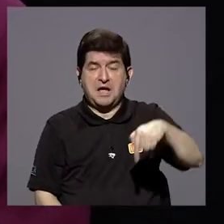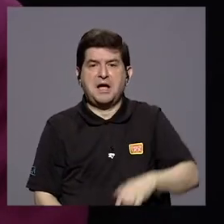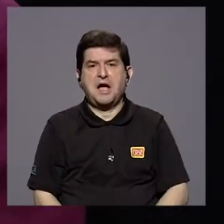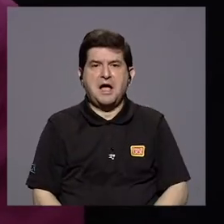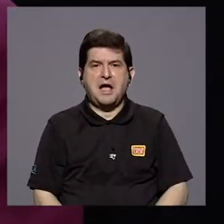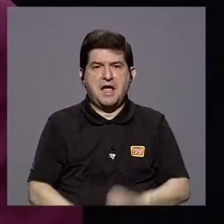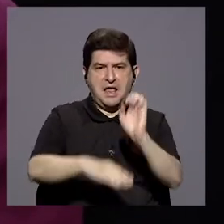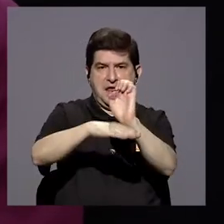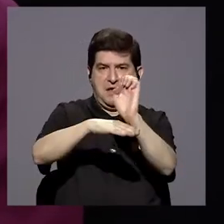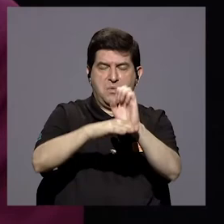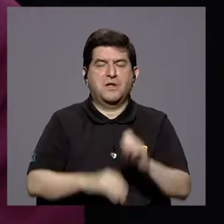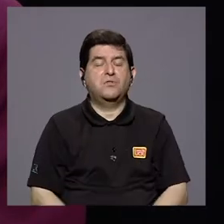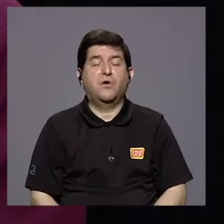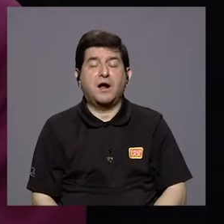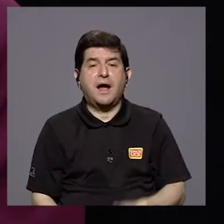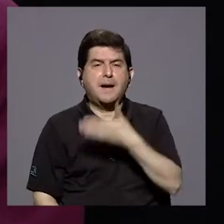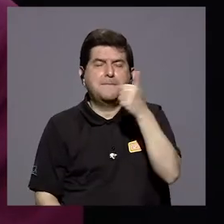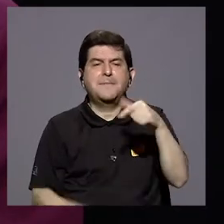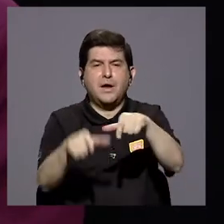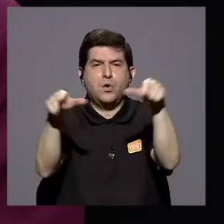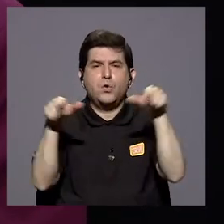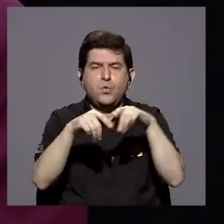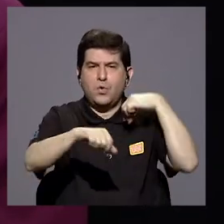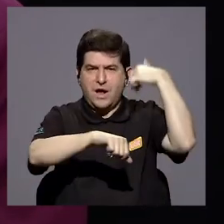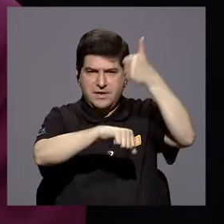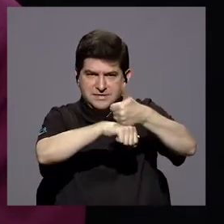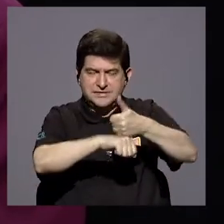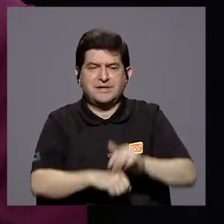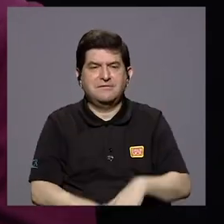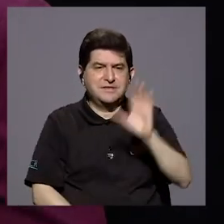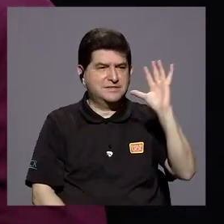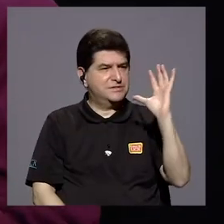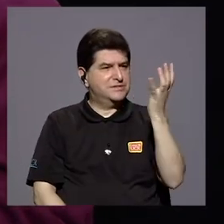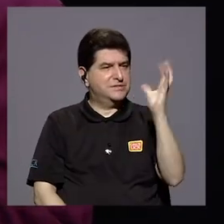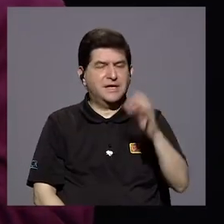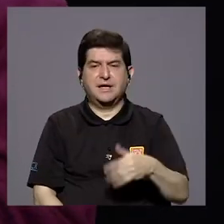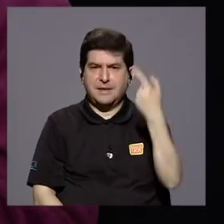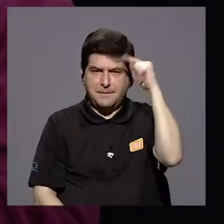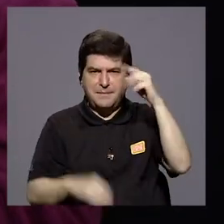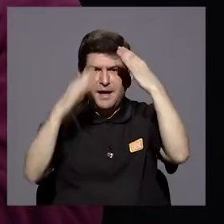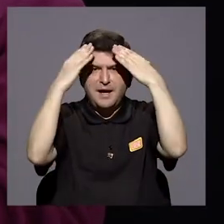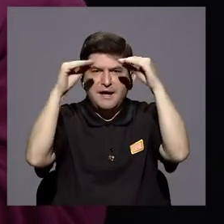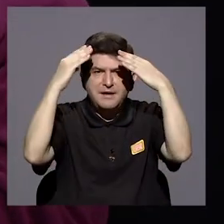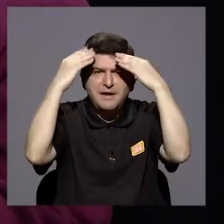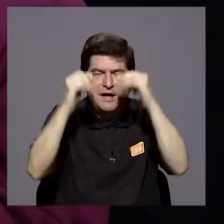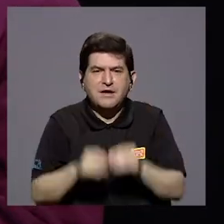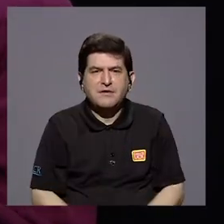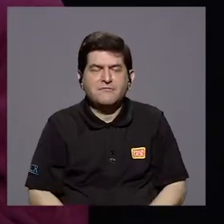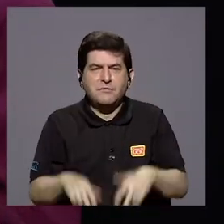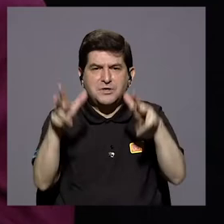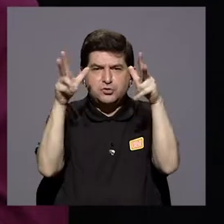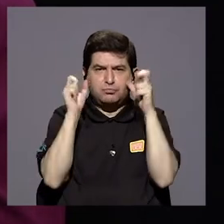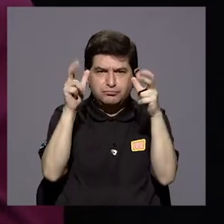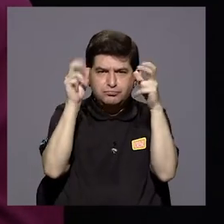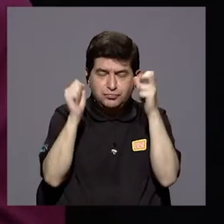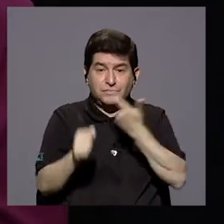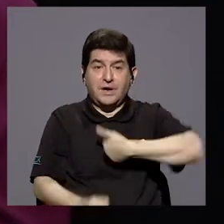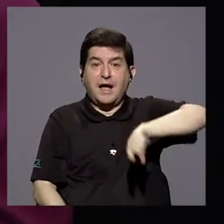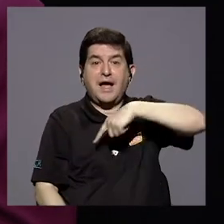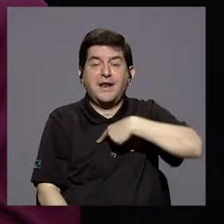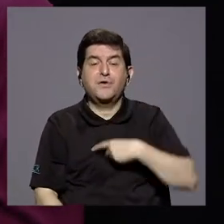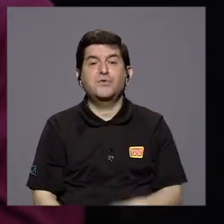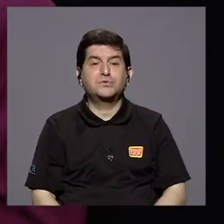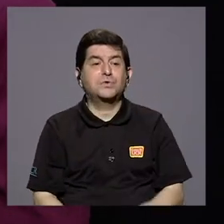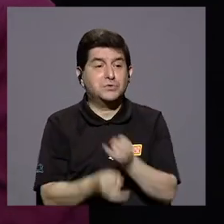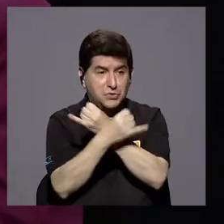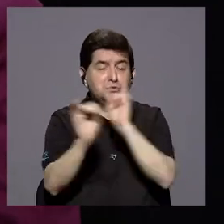ese es el mejor lugar para poner antenas para recibir informaciones. Sí. Entonces, ¿por qué decimos que vamos a ser autónomos? Por eso pedimos solo